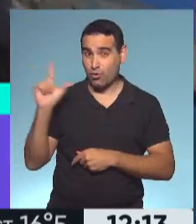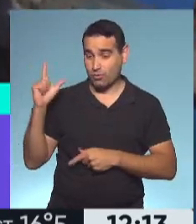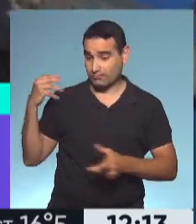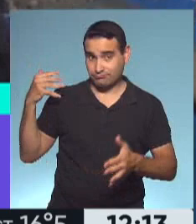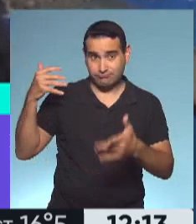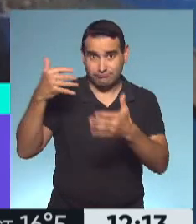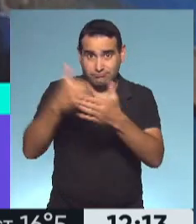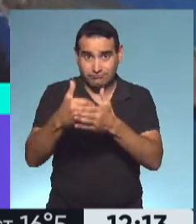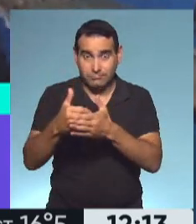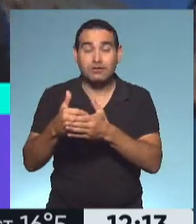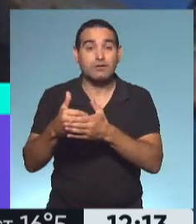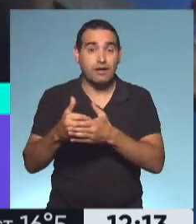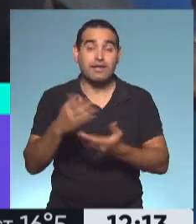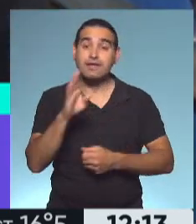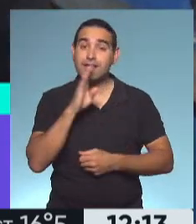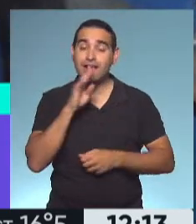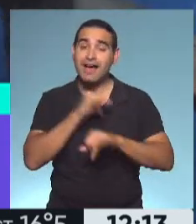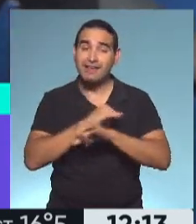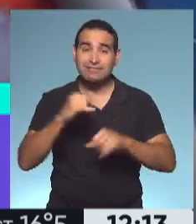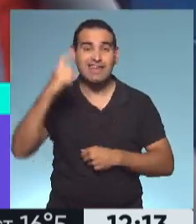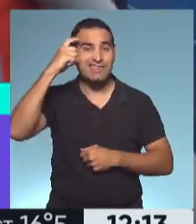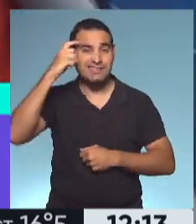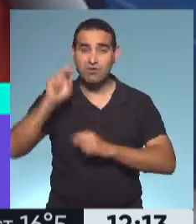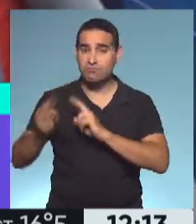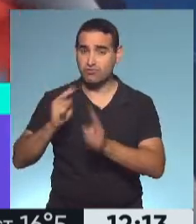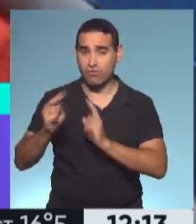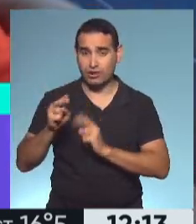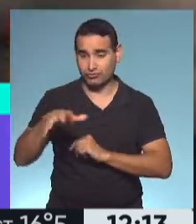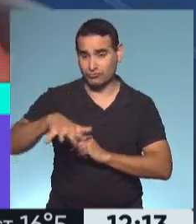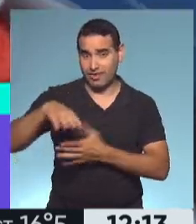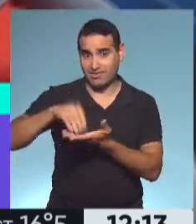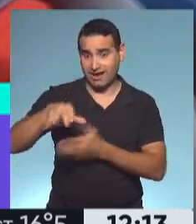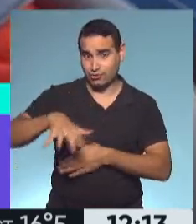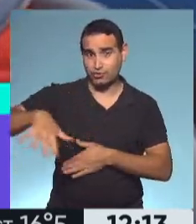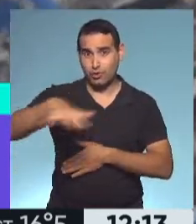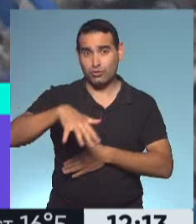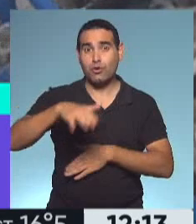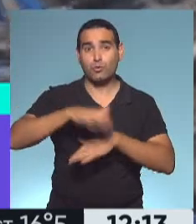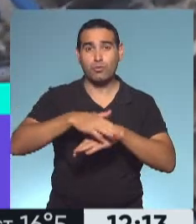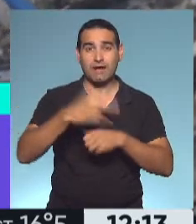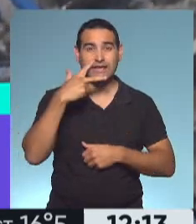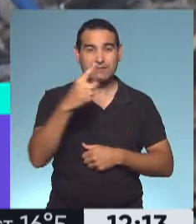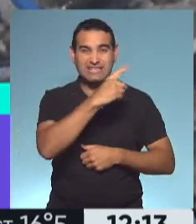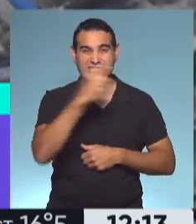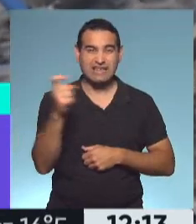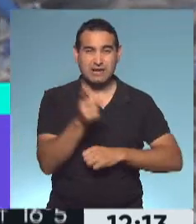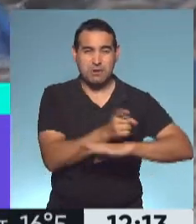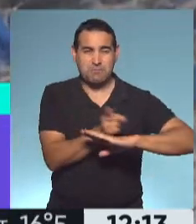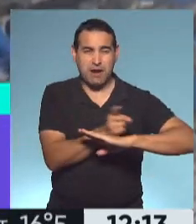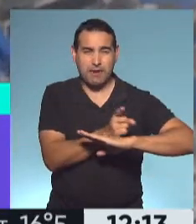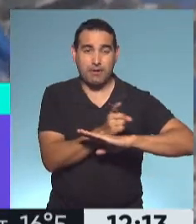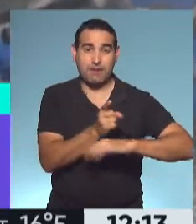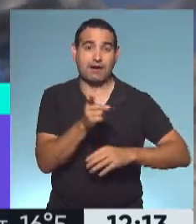pasado, mientras que Israel informó 10 muertos en su territorio, producto de los 3.100 cohetes que disparó